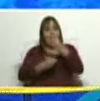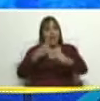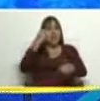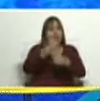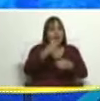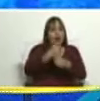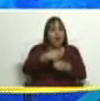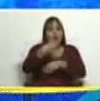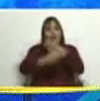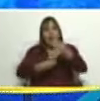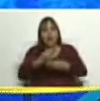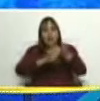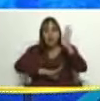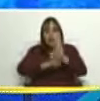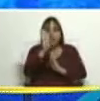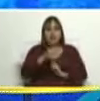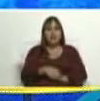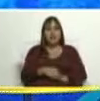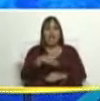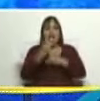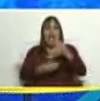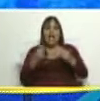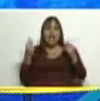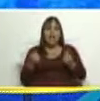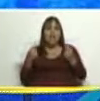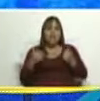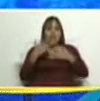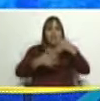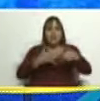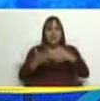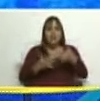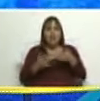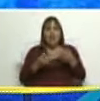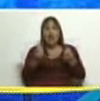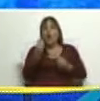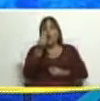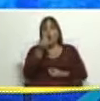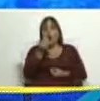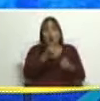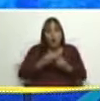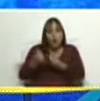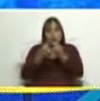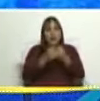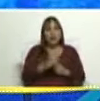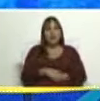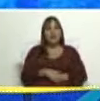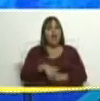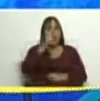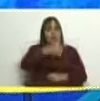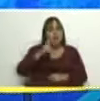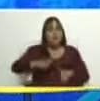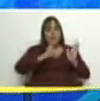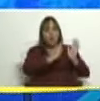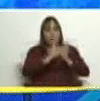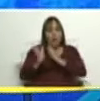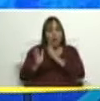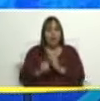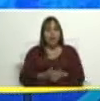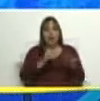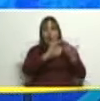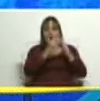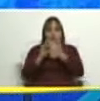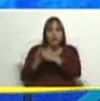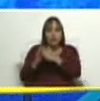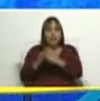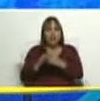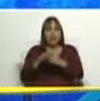se genere producción, se genere actividad económica. La economía popular, la economía comunal, la economía del